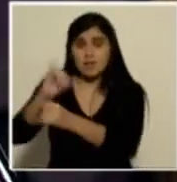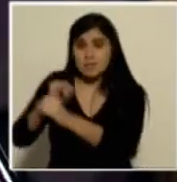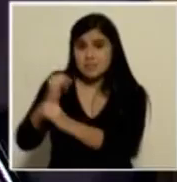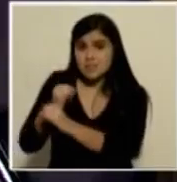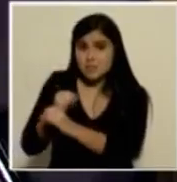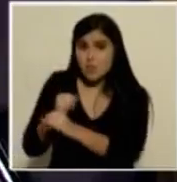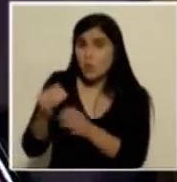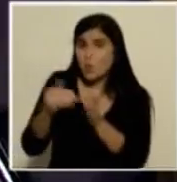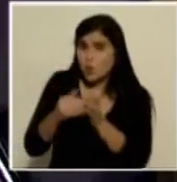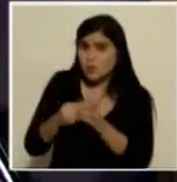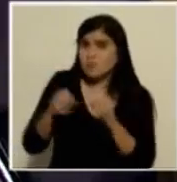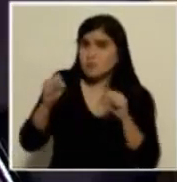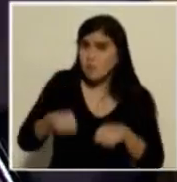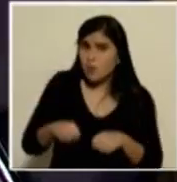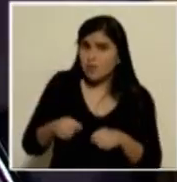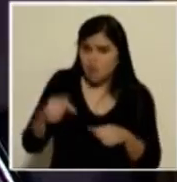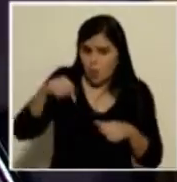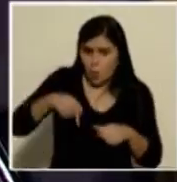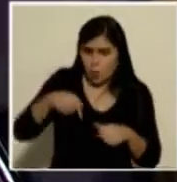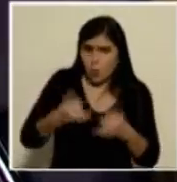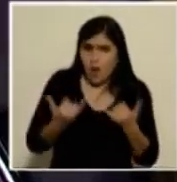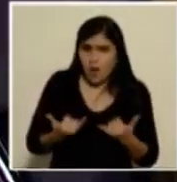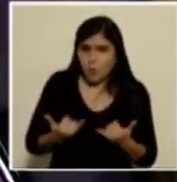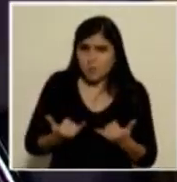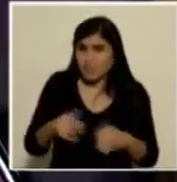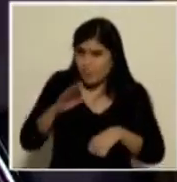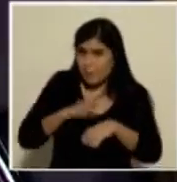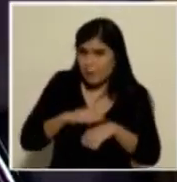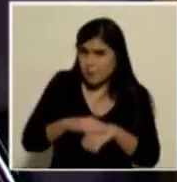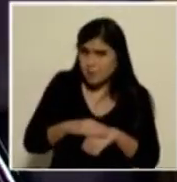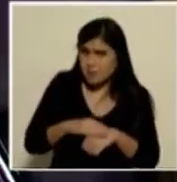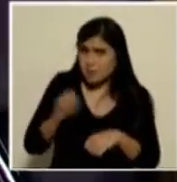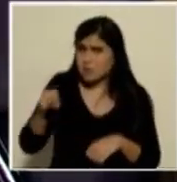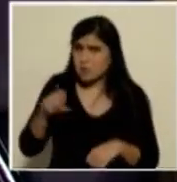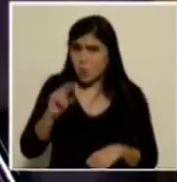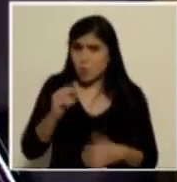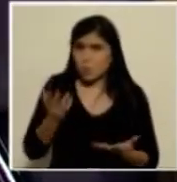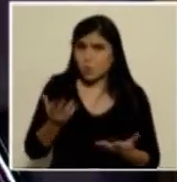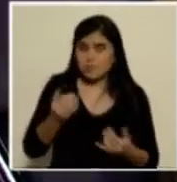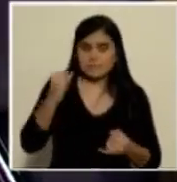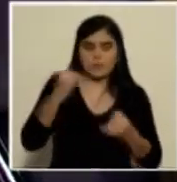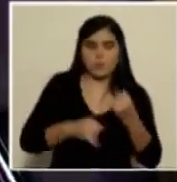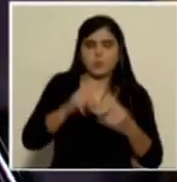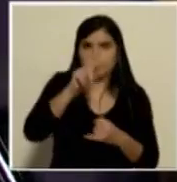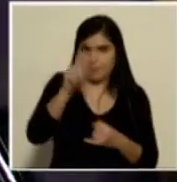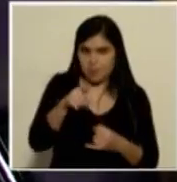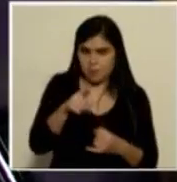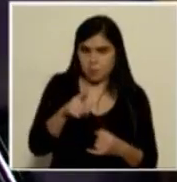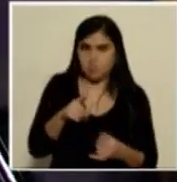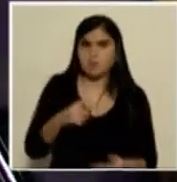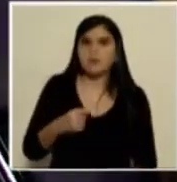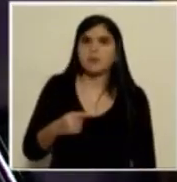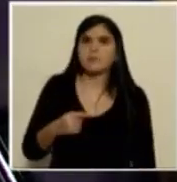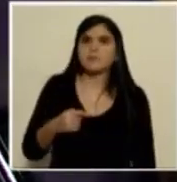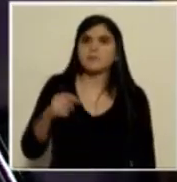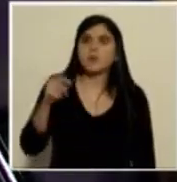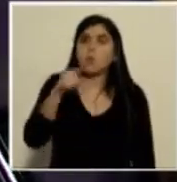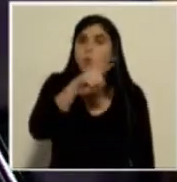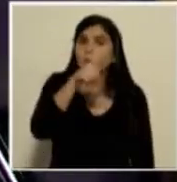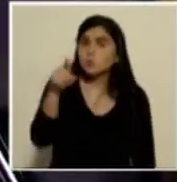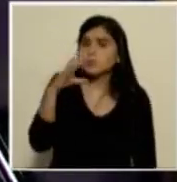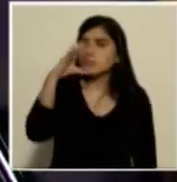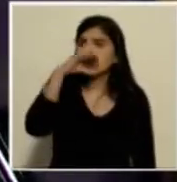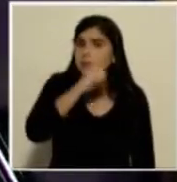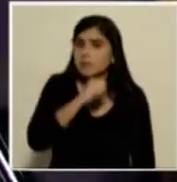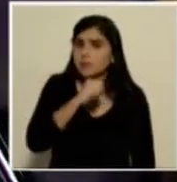con la radiografía de hoy, del momento. Y brevemente, ya la última, don Daniel, ustedes se han dado cuenta si el